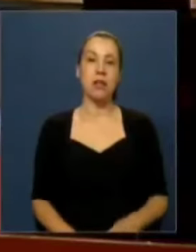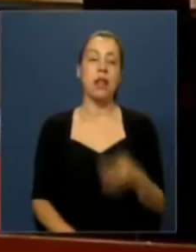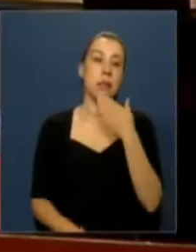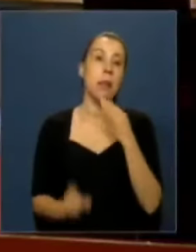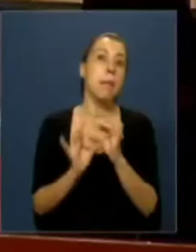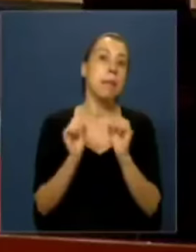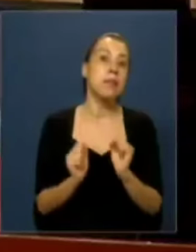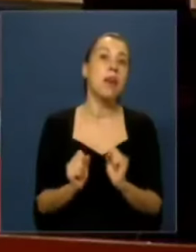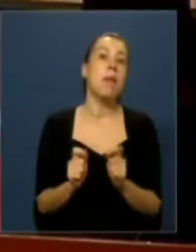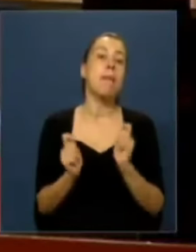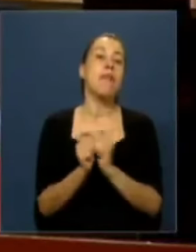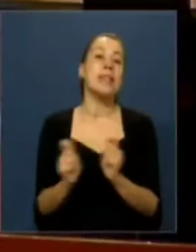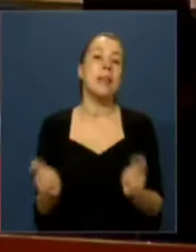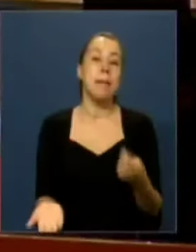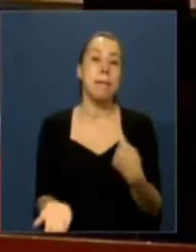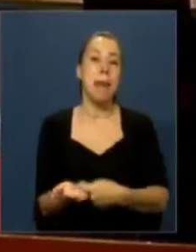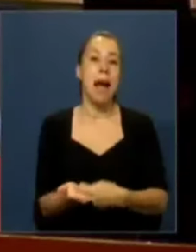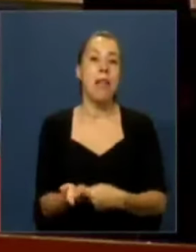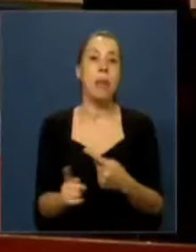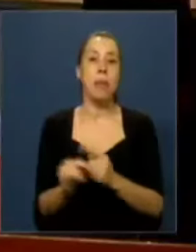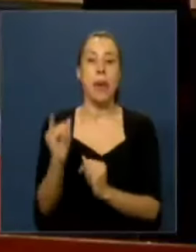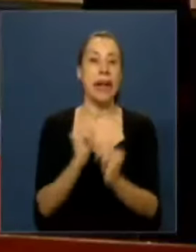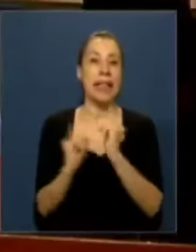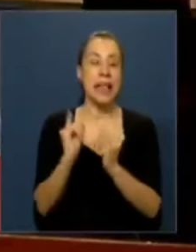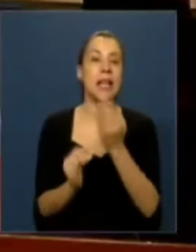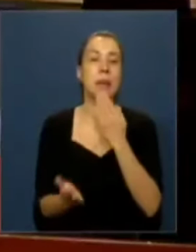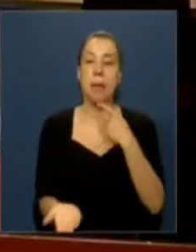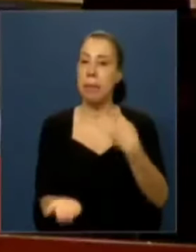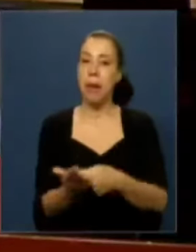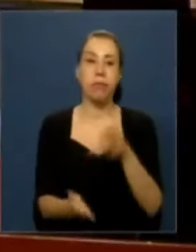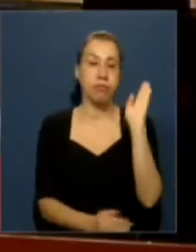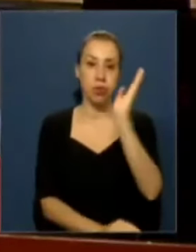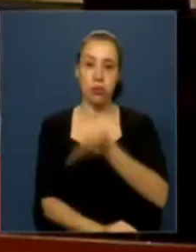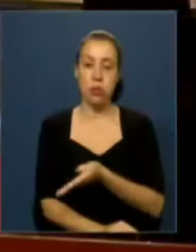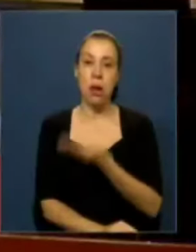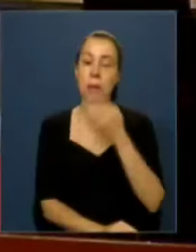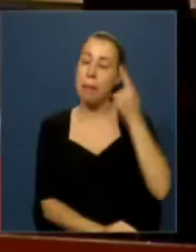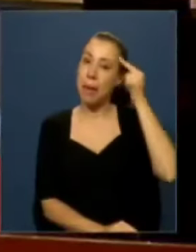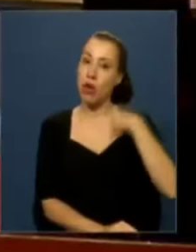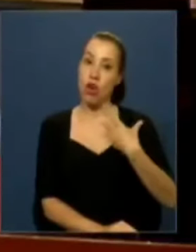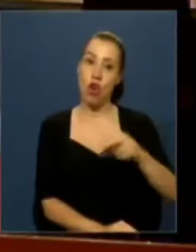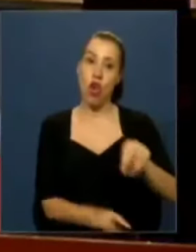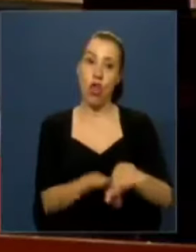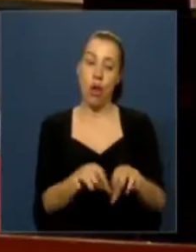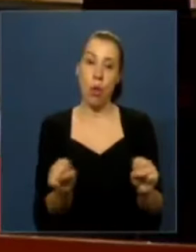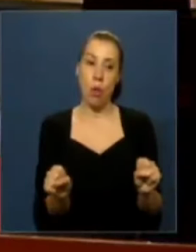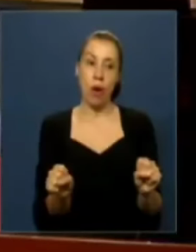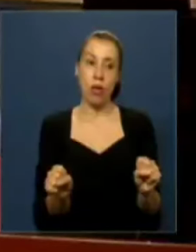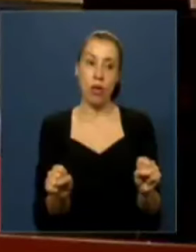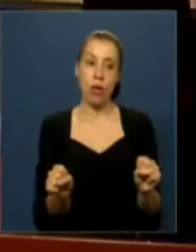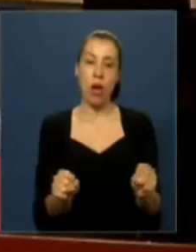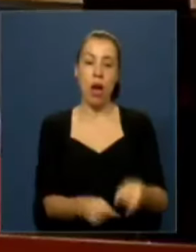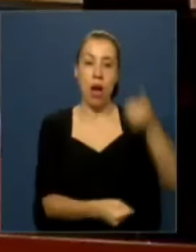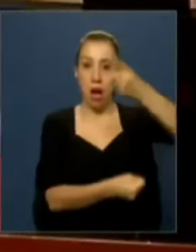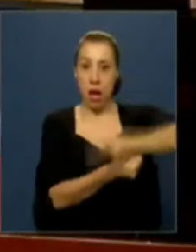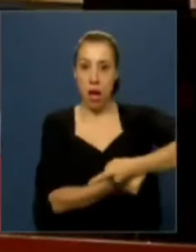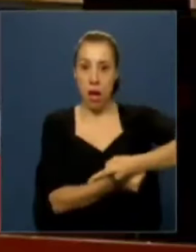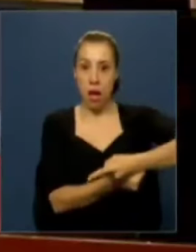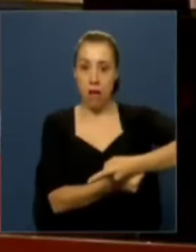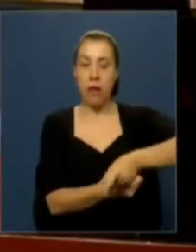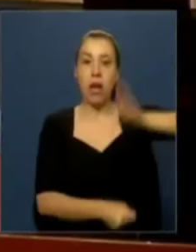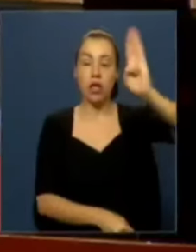la publicidad pagada por redes sociales, pero no me parece razonable que se obligue